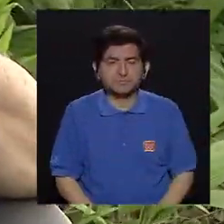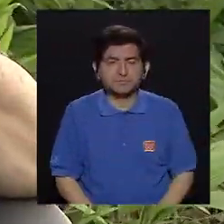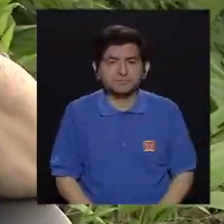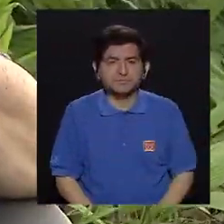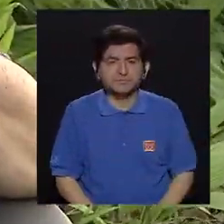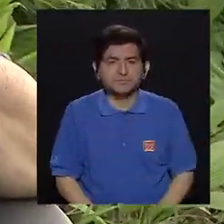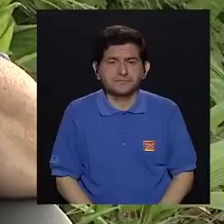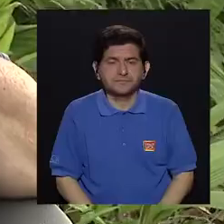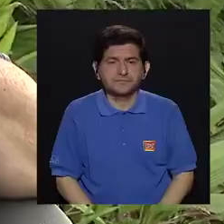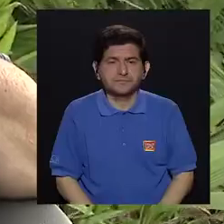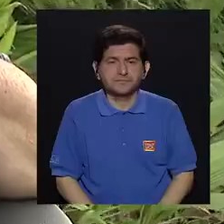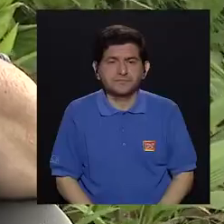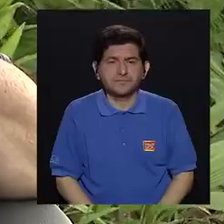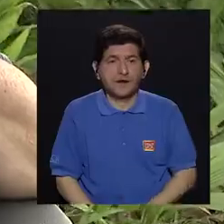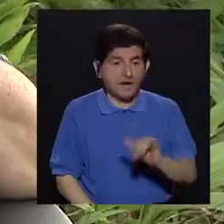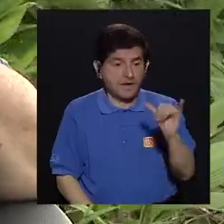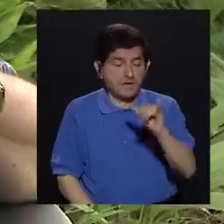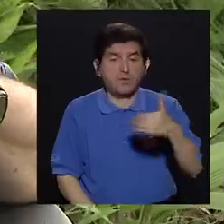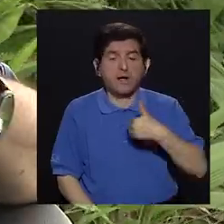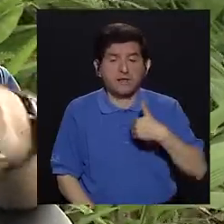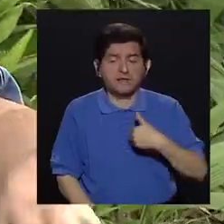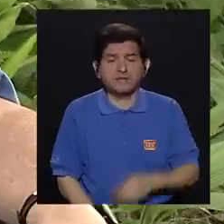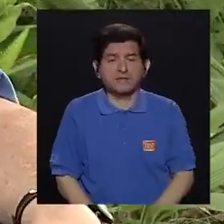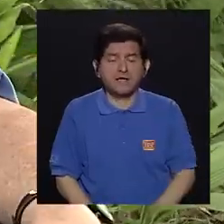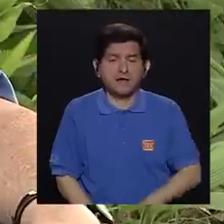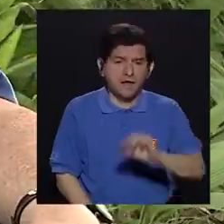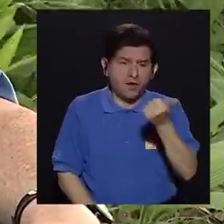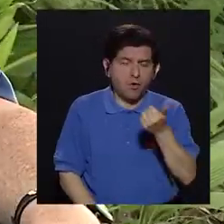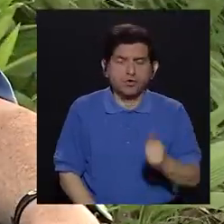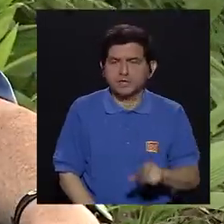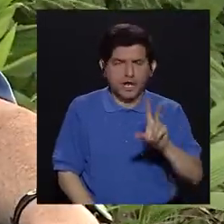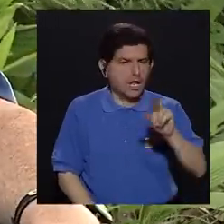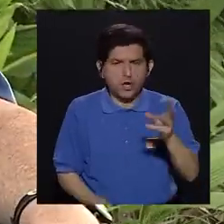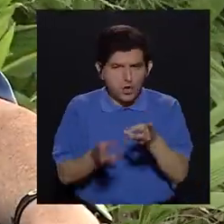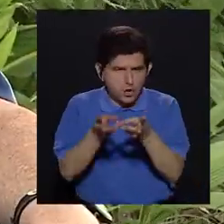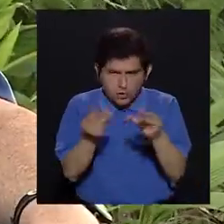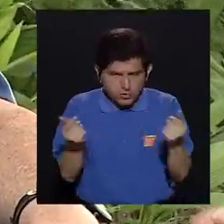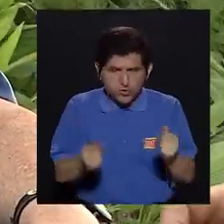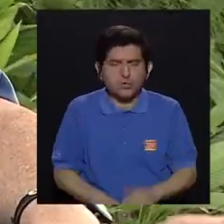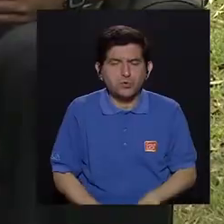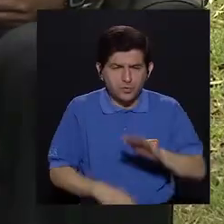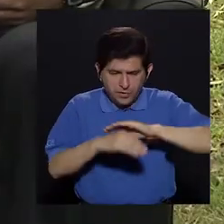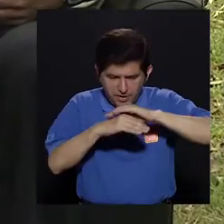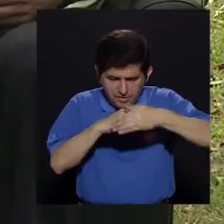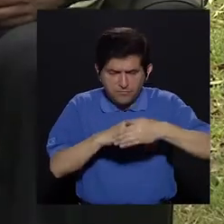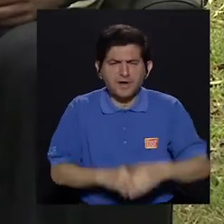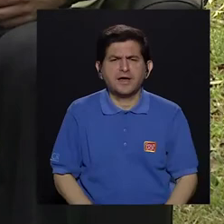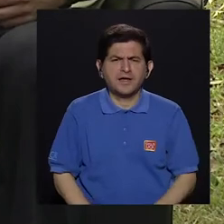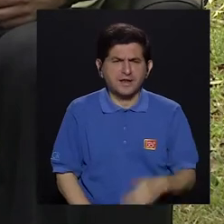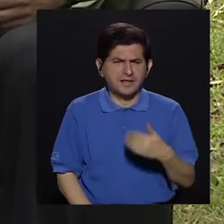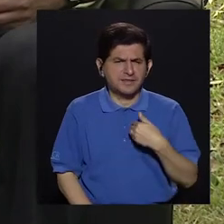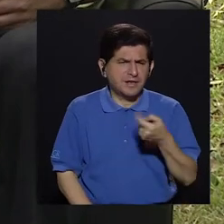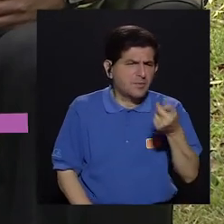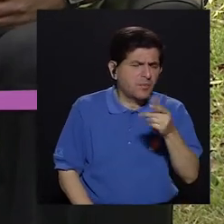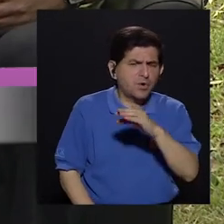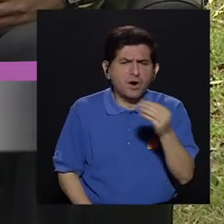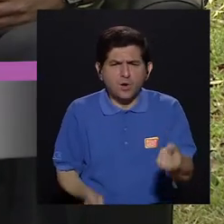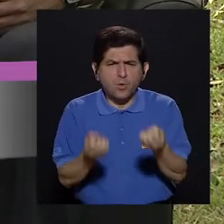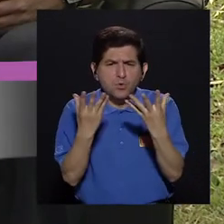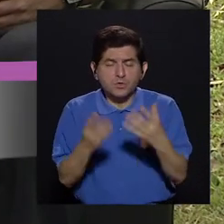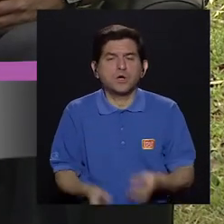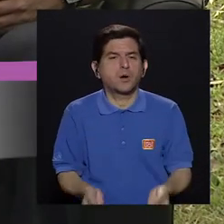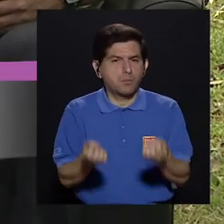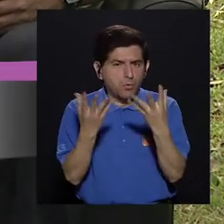En la pulpita del frijol, y tiene fibra insoluble en la cáscara. ¿Pero tiene poquito o tiene mucha? Tiene mucha,